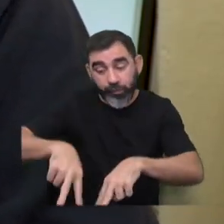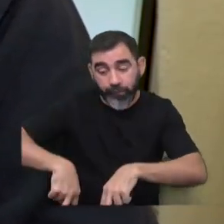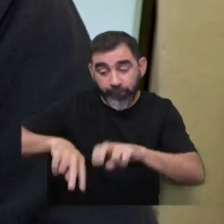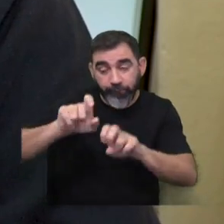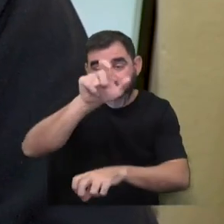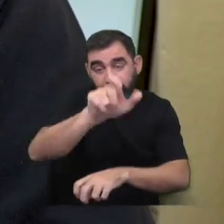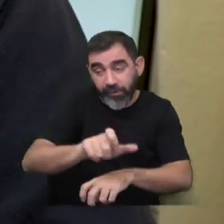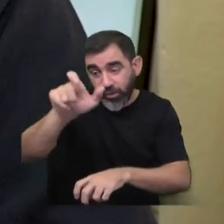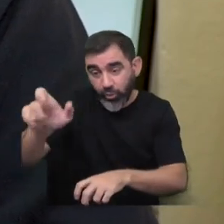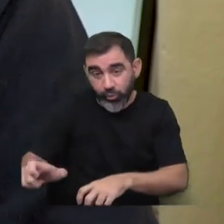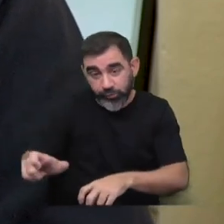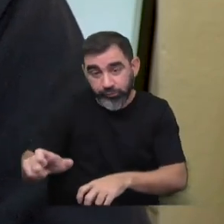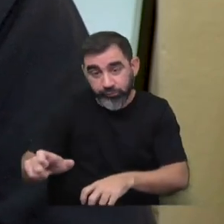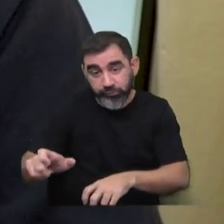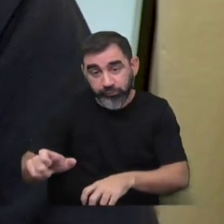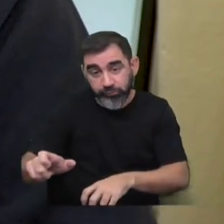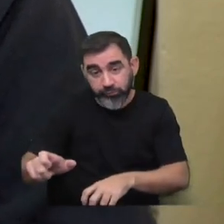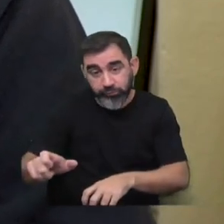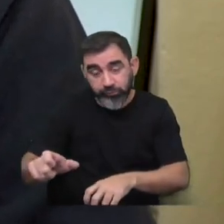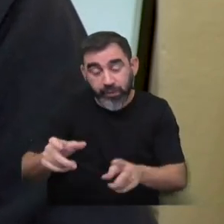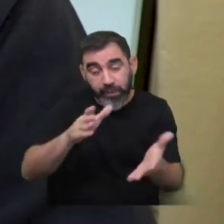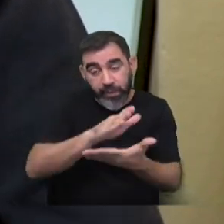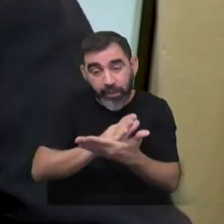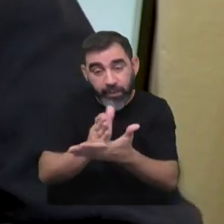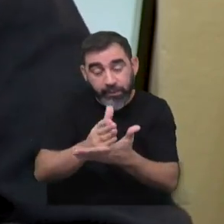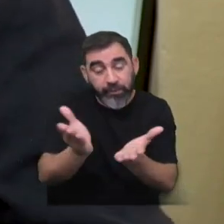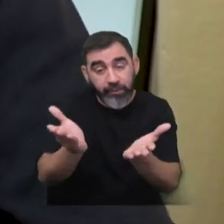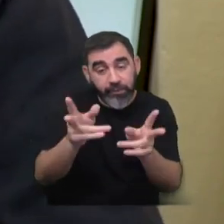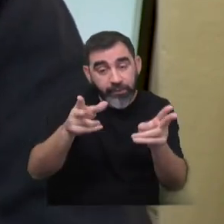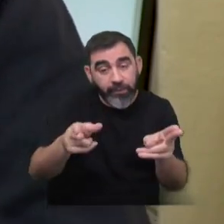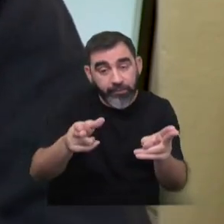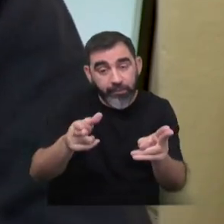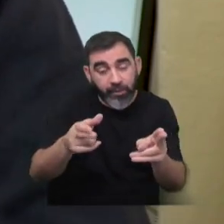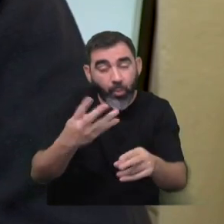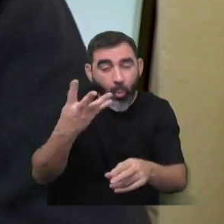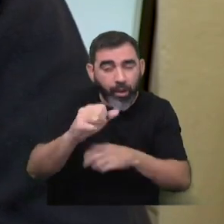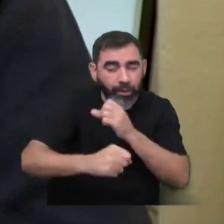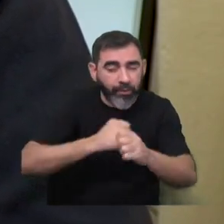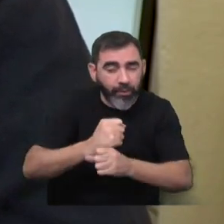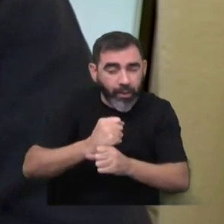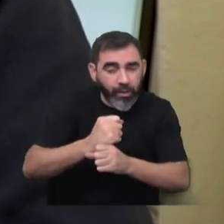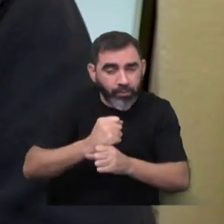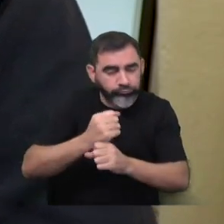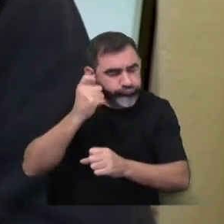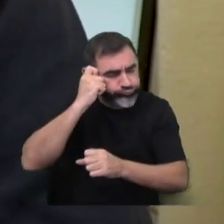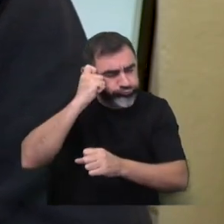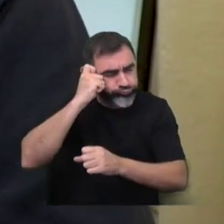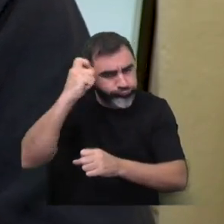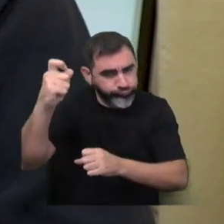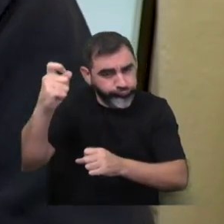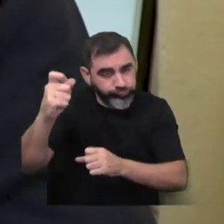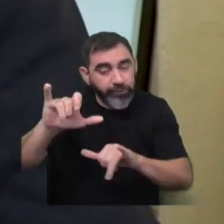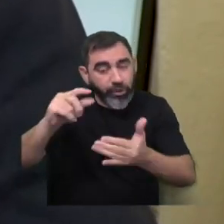investigadores de etapa intermedia de carrera, personas que están en el eje de los 40 años con altísima formación,